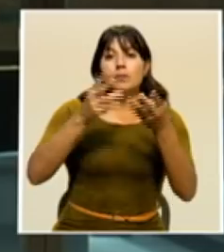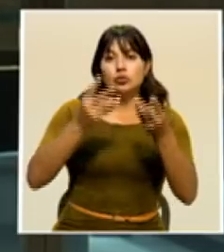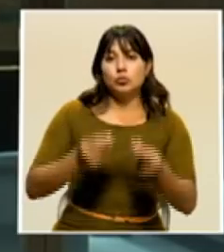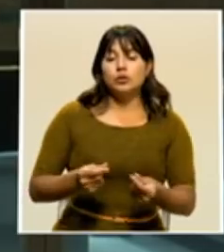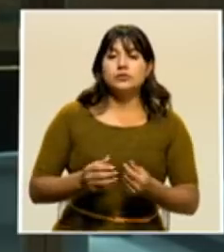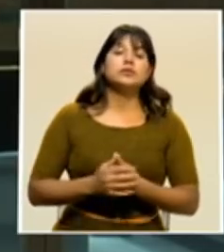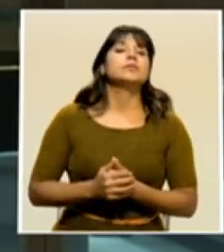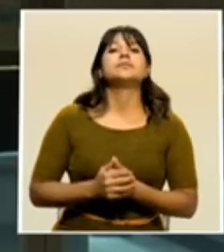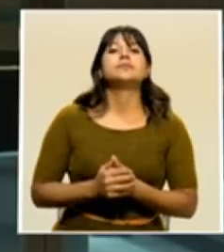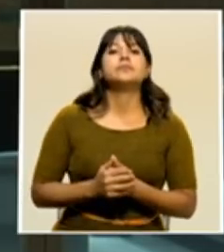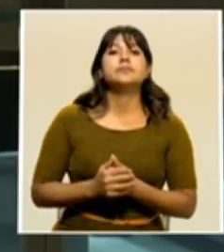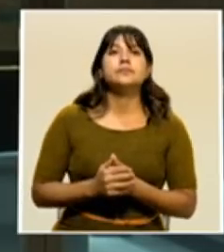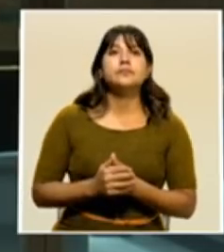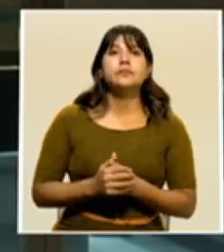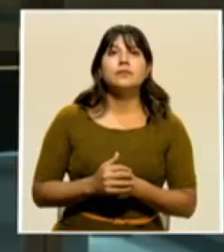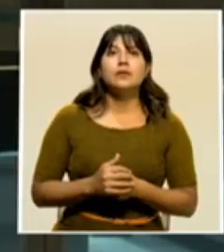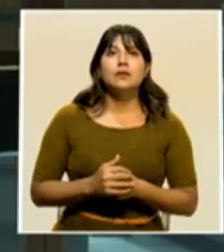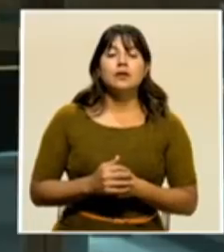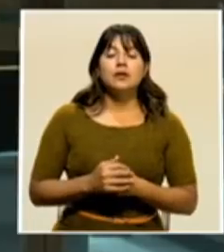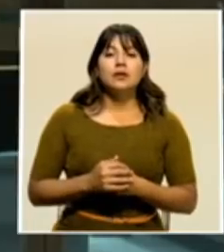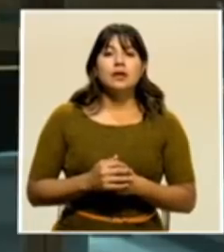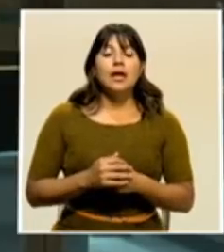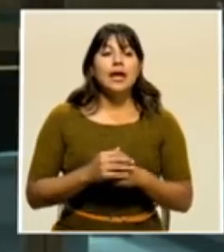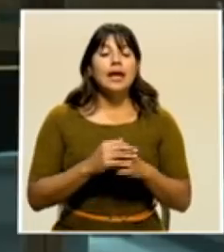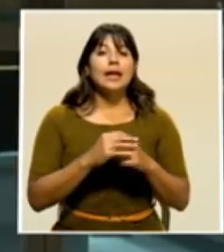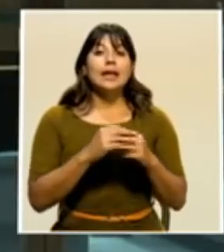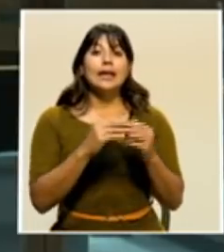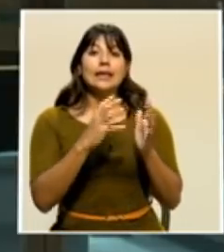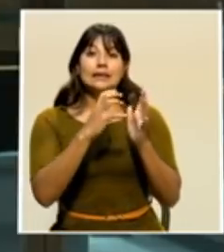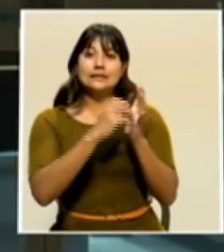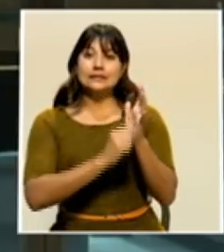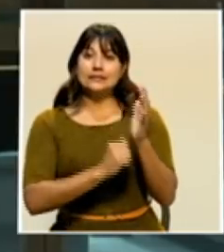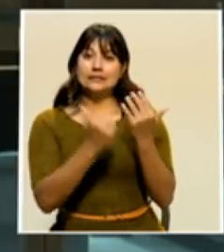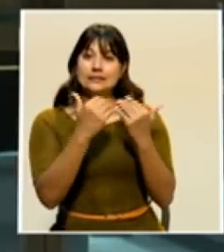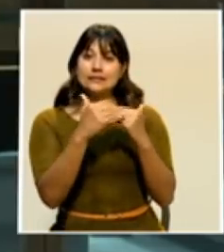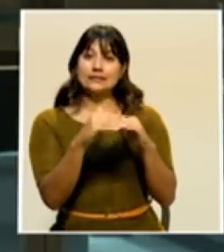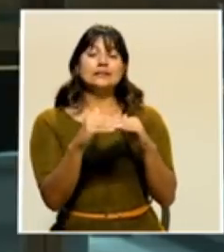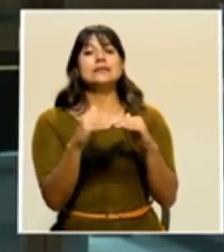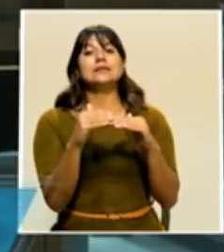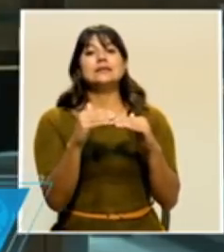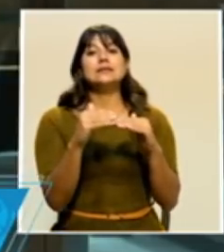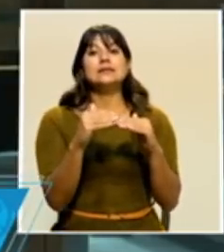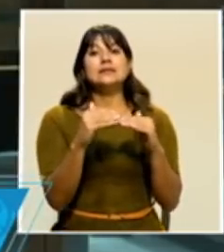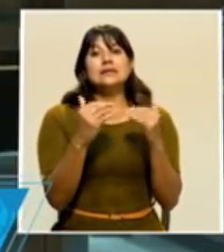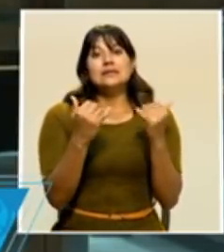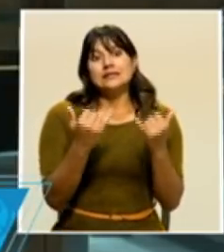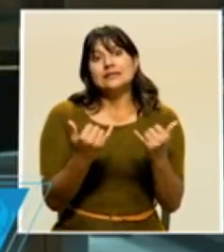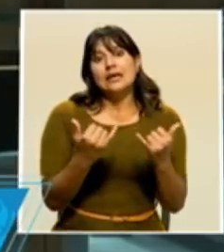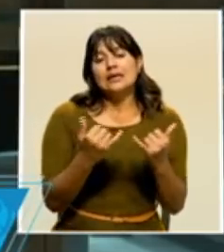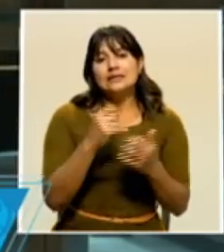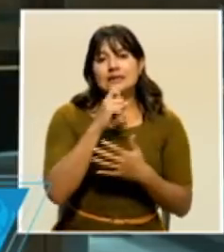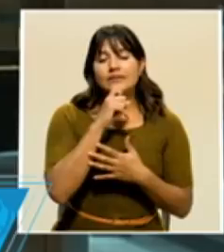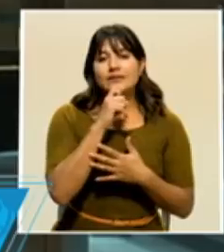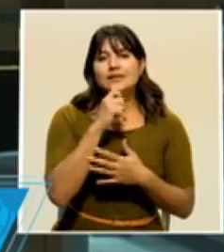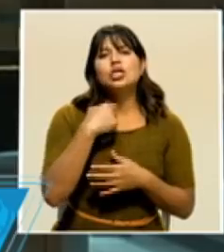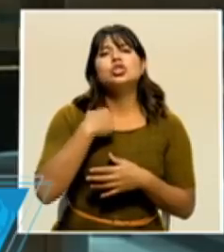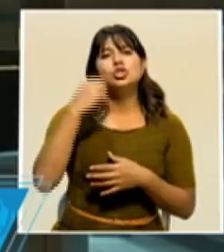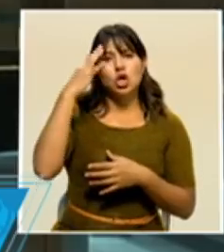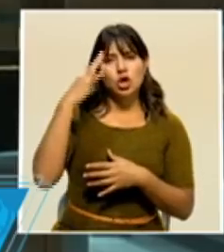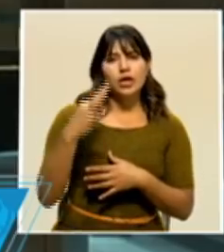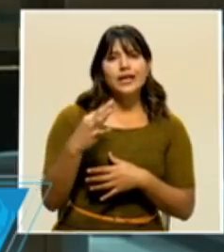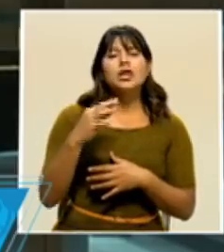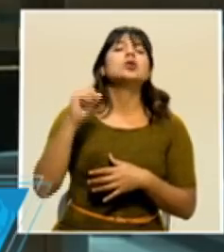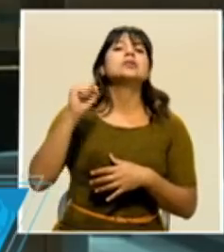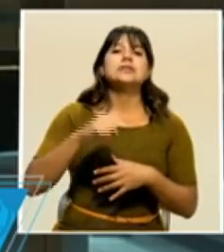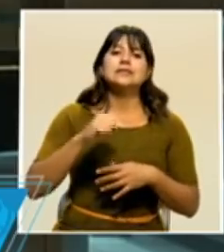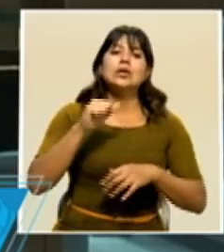Que no hay más de dónde recortar, es que el recorte ya pasa a ser doloroso, ¿verdad? Yo creo que sí hay un esfuerzo